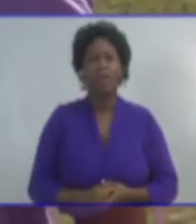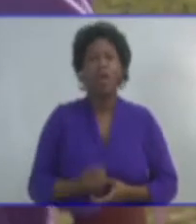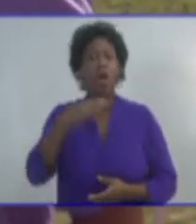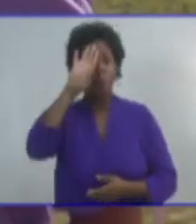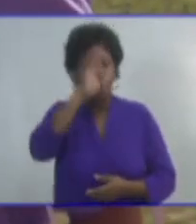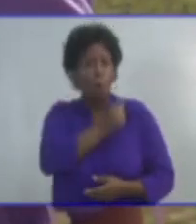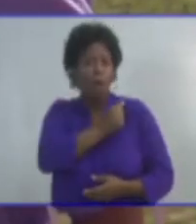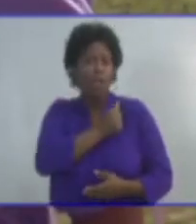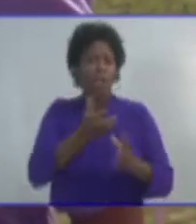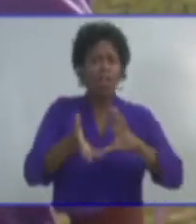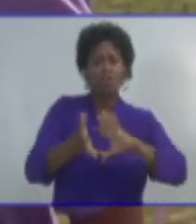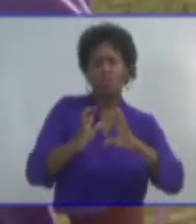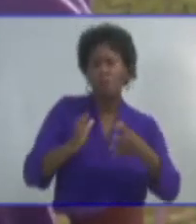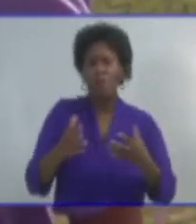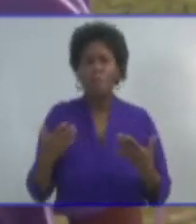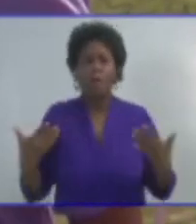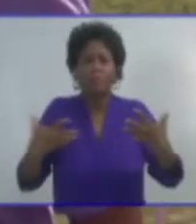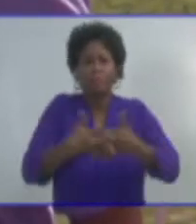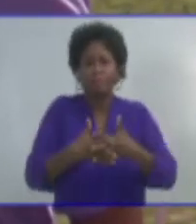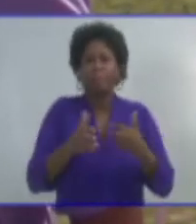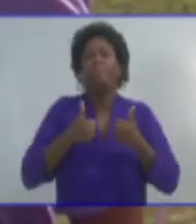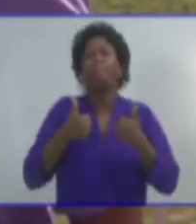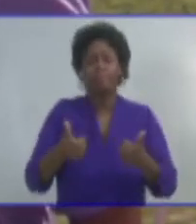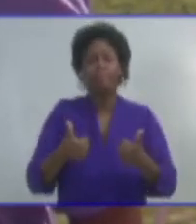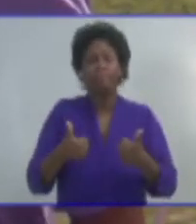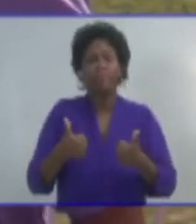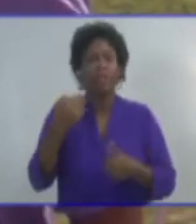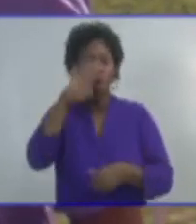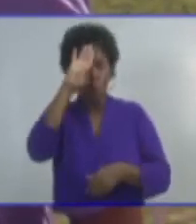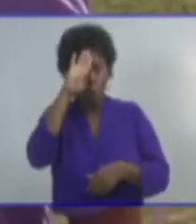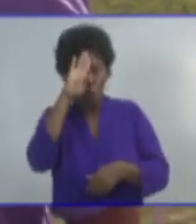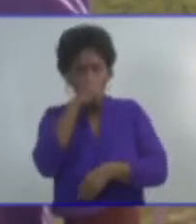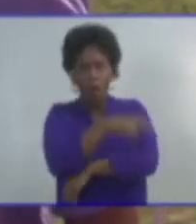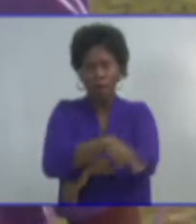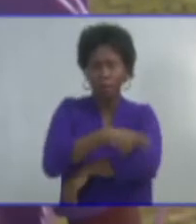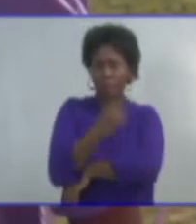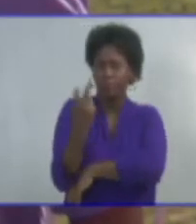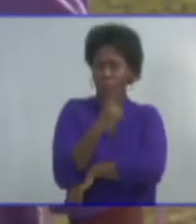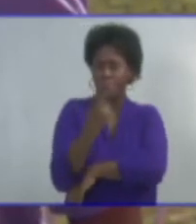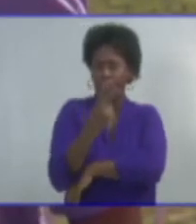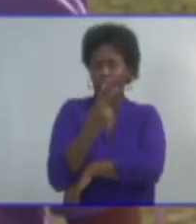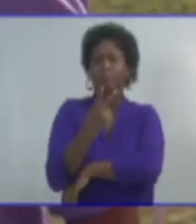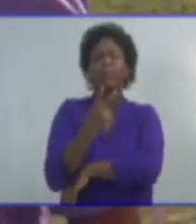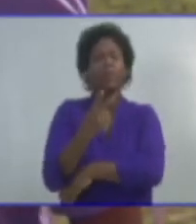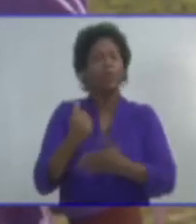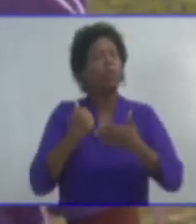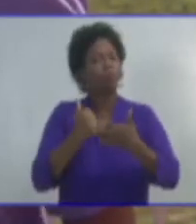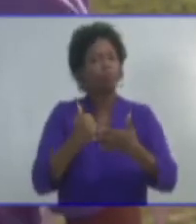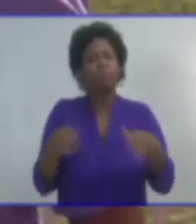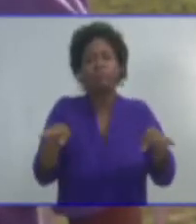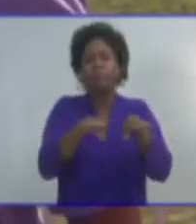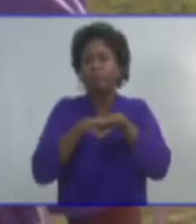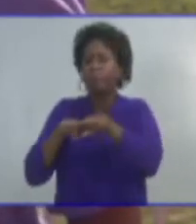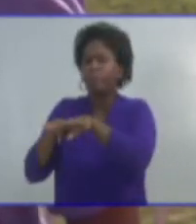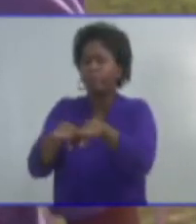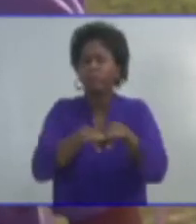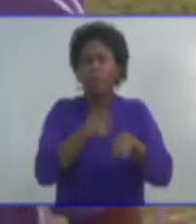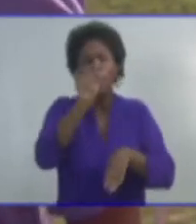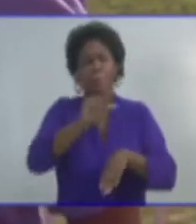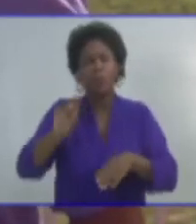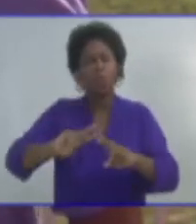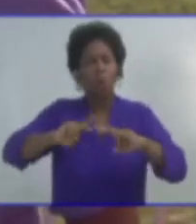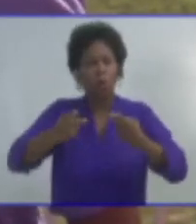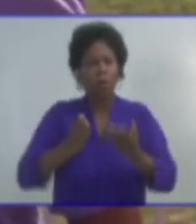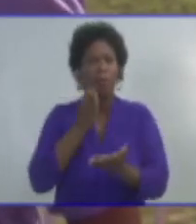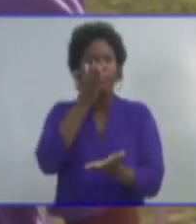la comunicación entre las embajadas de La Habana y Puerto Príncipe por el retorno seguro, ordenado y voluntario de estos